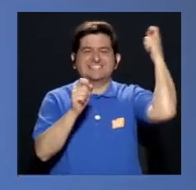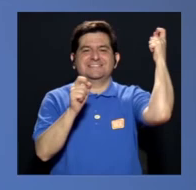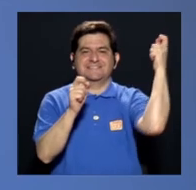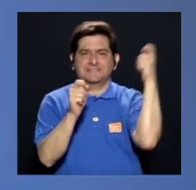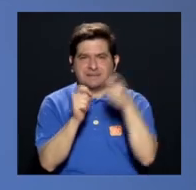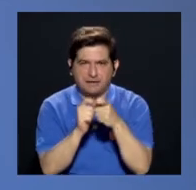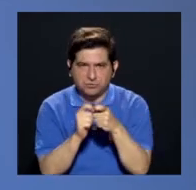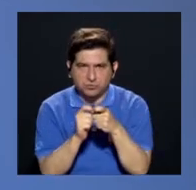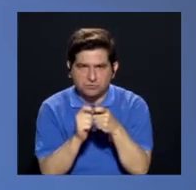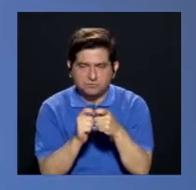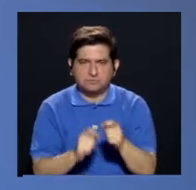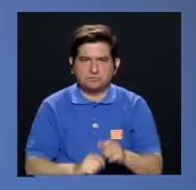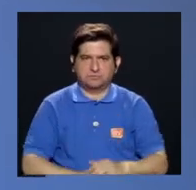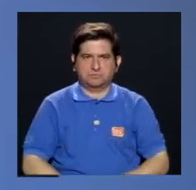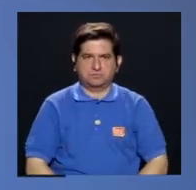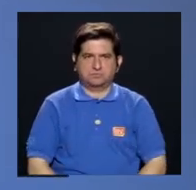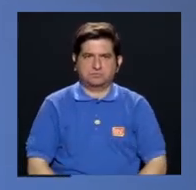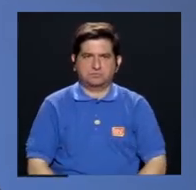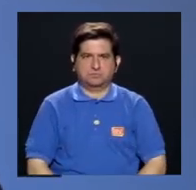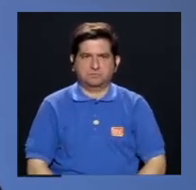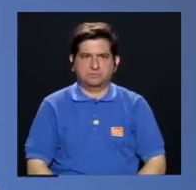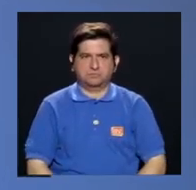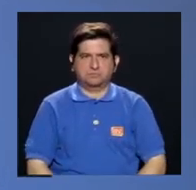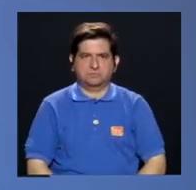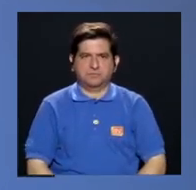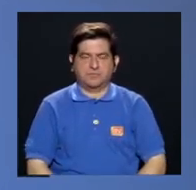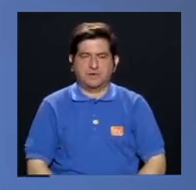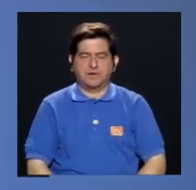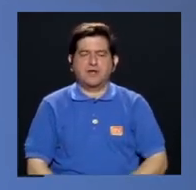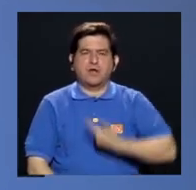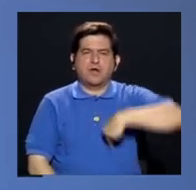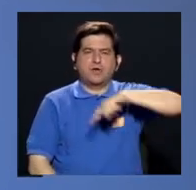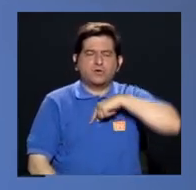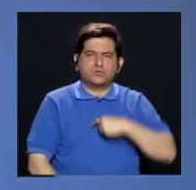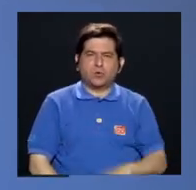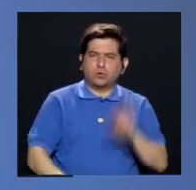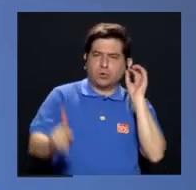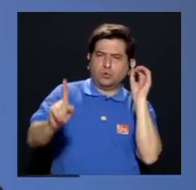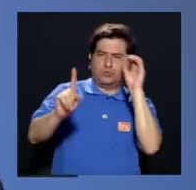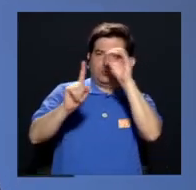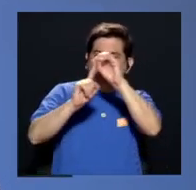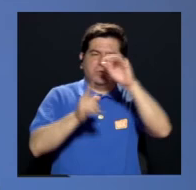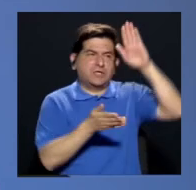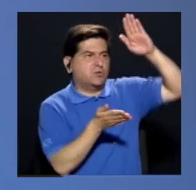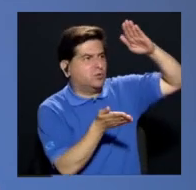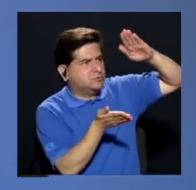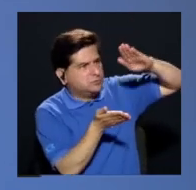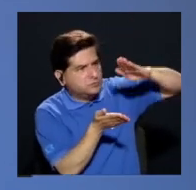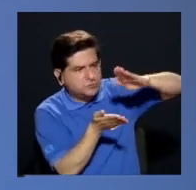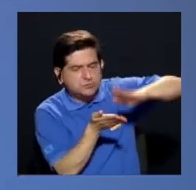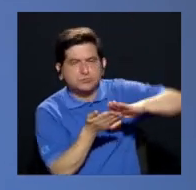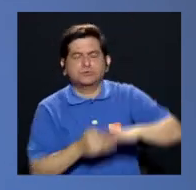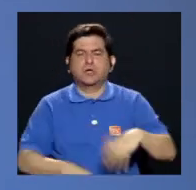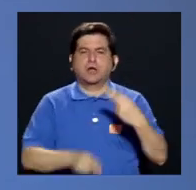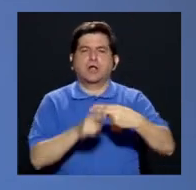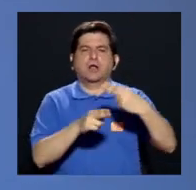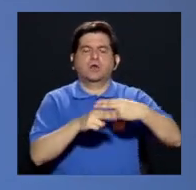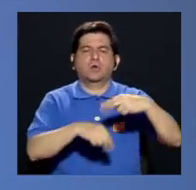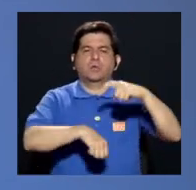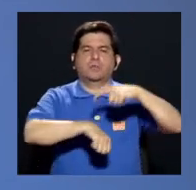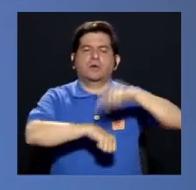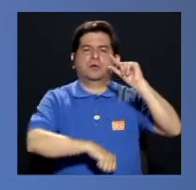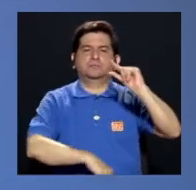precisamente con la mira, con el objetivo de reducir el interinazgo.